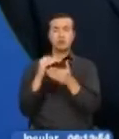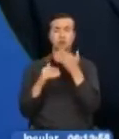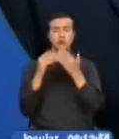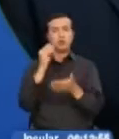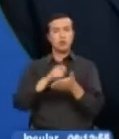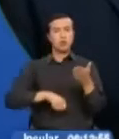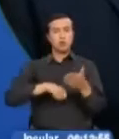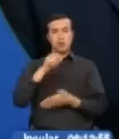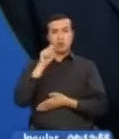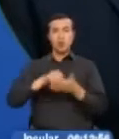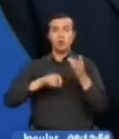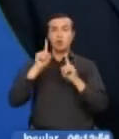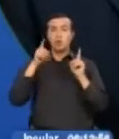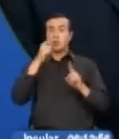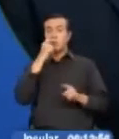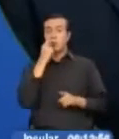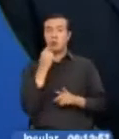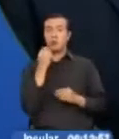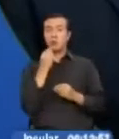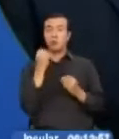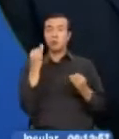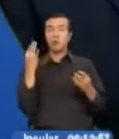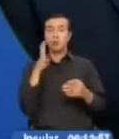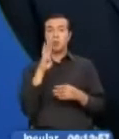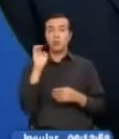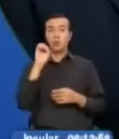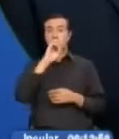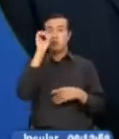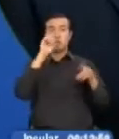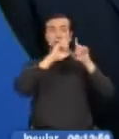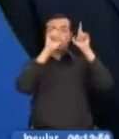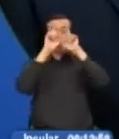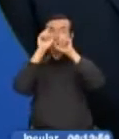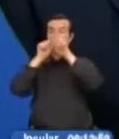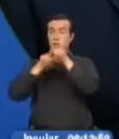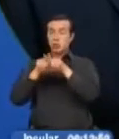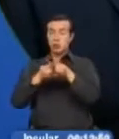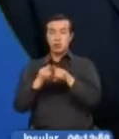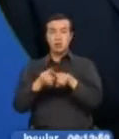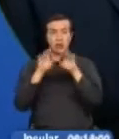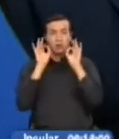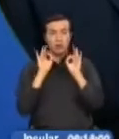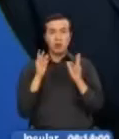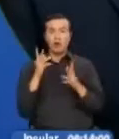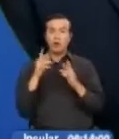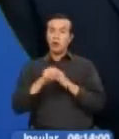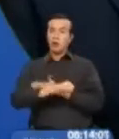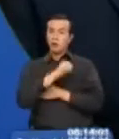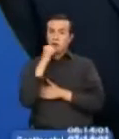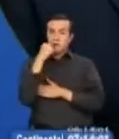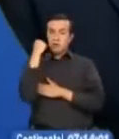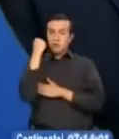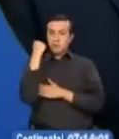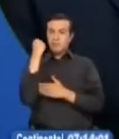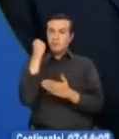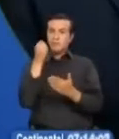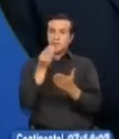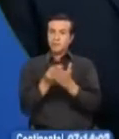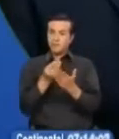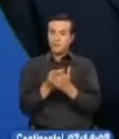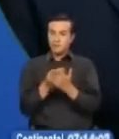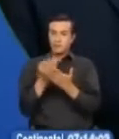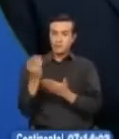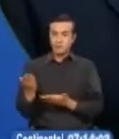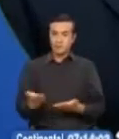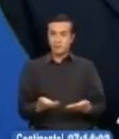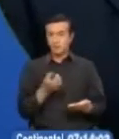contratación para ciertos medicamentos con más de 40 proveedores compitiendo para ganar el derecho de provisión de esta medicina lo